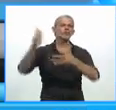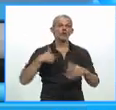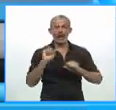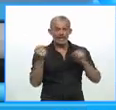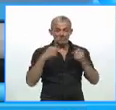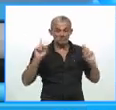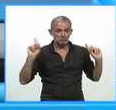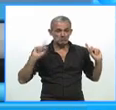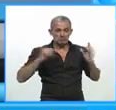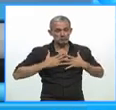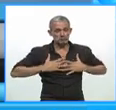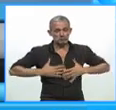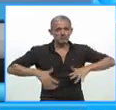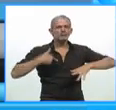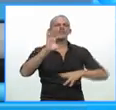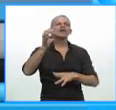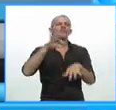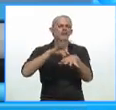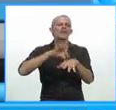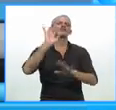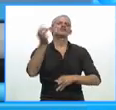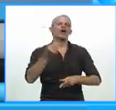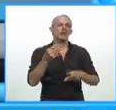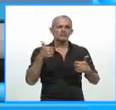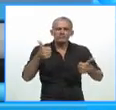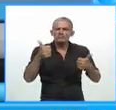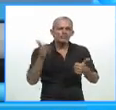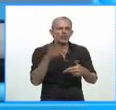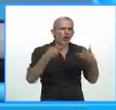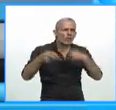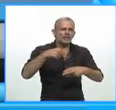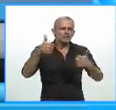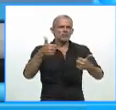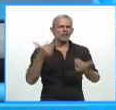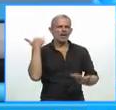nervioso, ni mucho menos. Y sabía que todo iba a salir bien y por suerte todo salió bien. Y ahora,